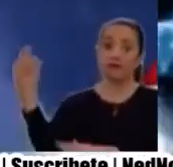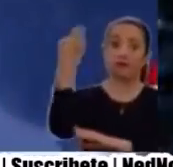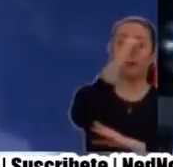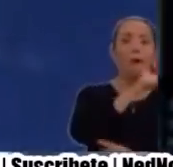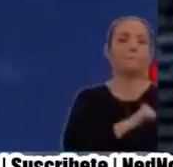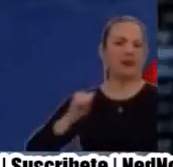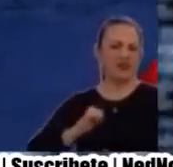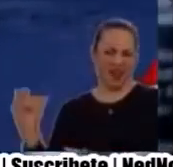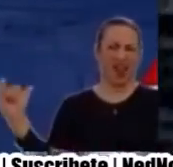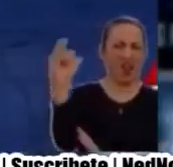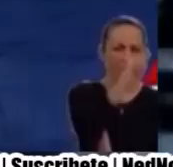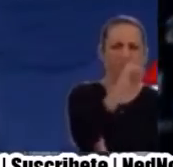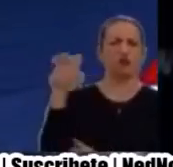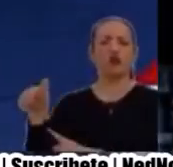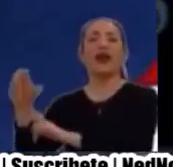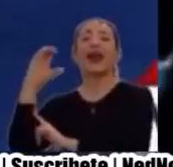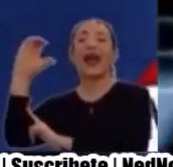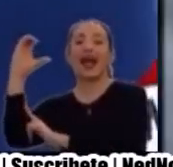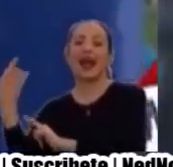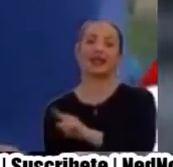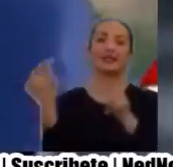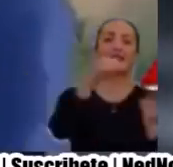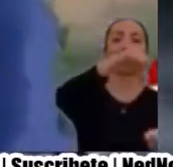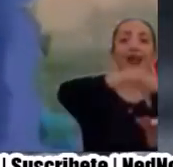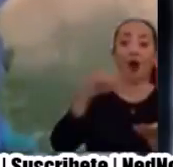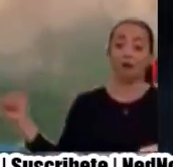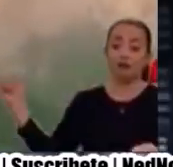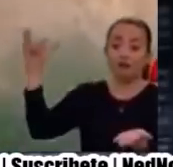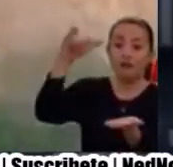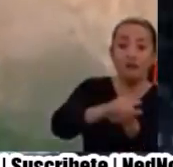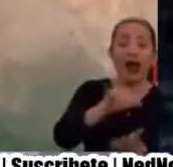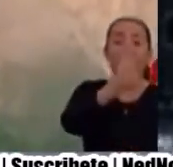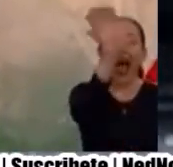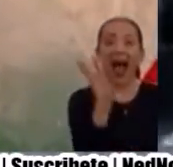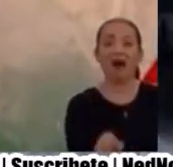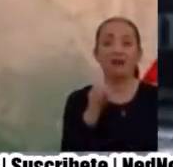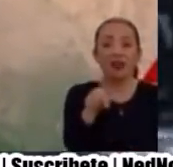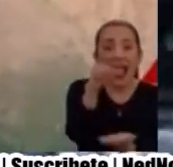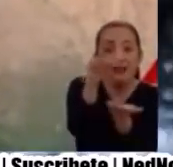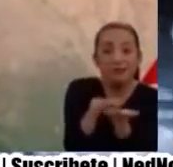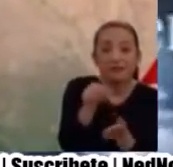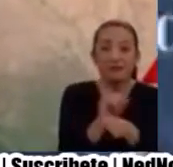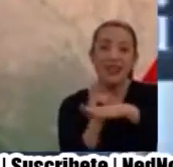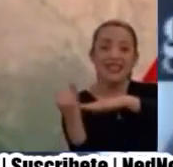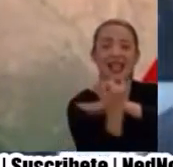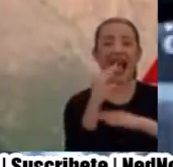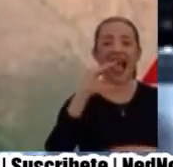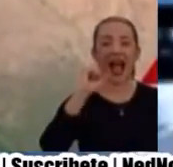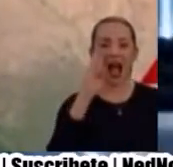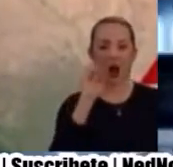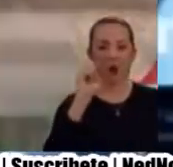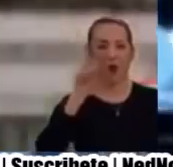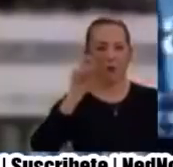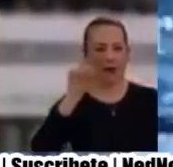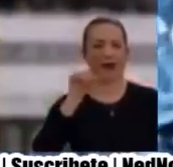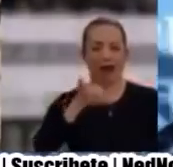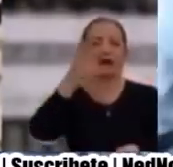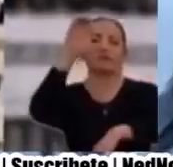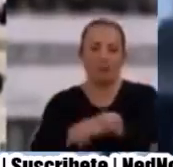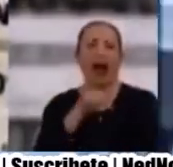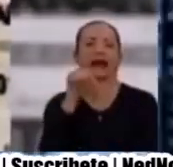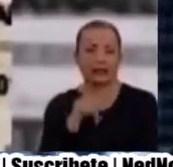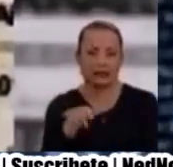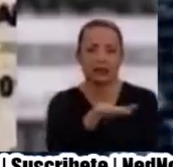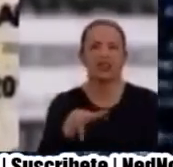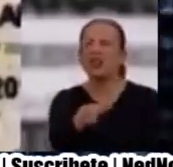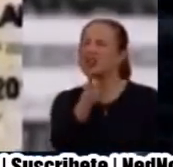jose manuel pinto la decisión final sobre su extradición la tomará el tribunal de cabo verde pero el ejecutivo ya avaló la extradición sobre